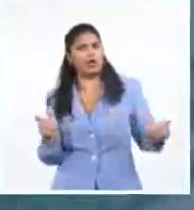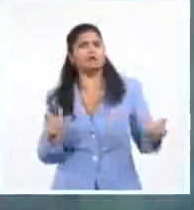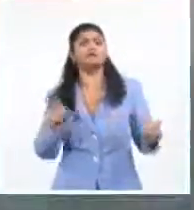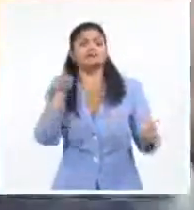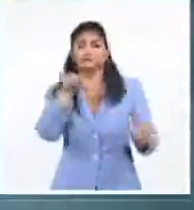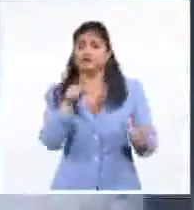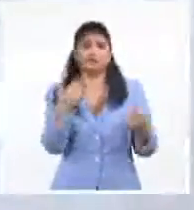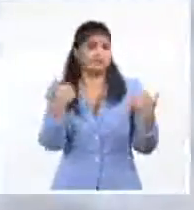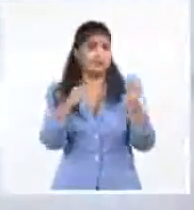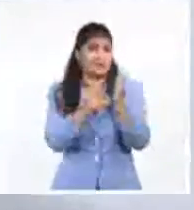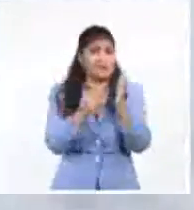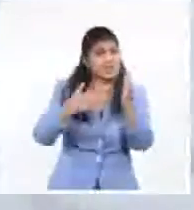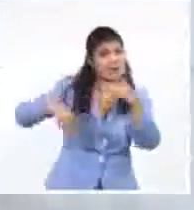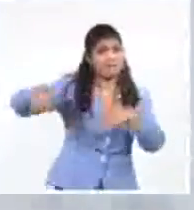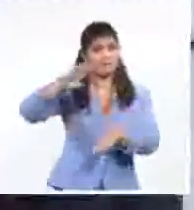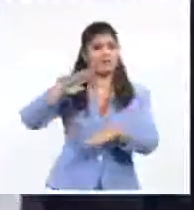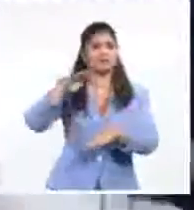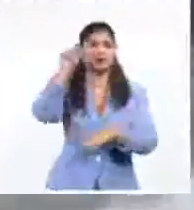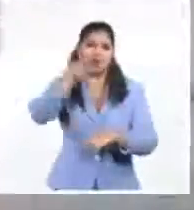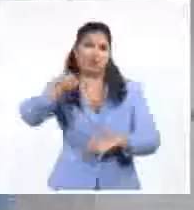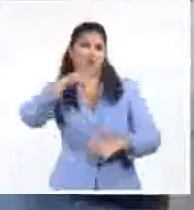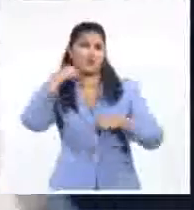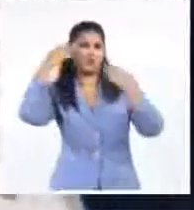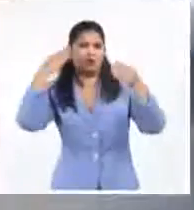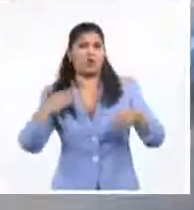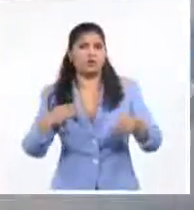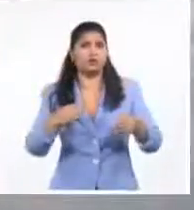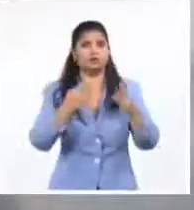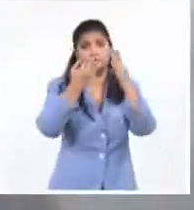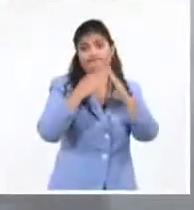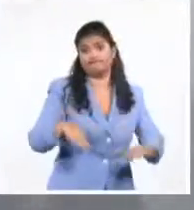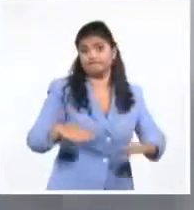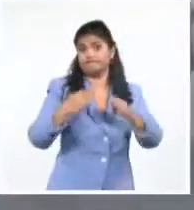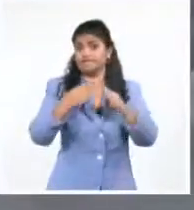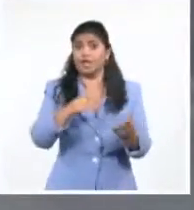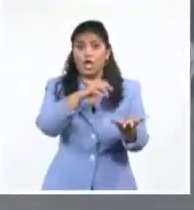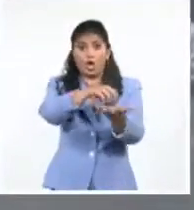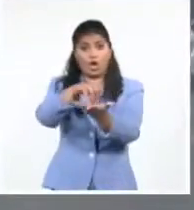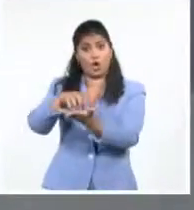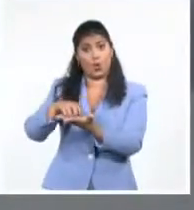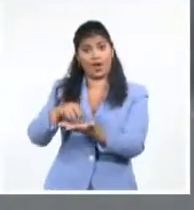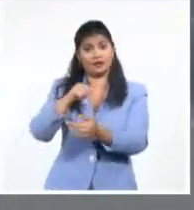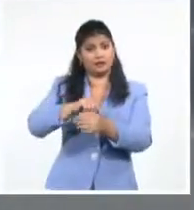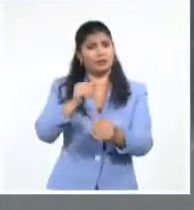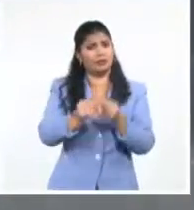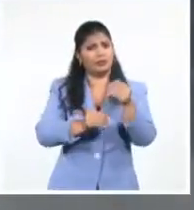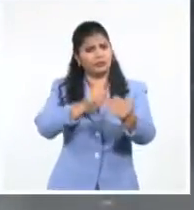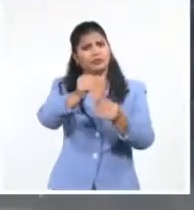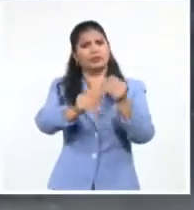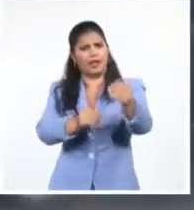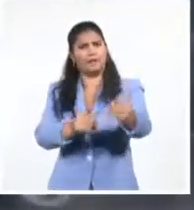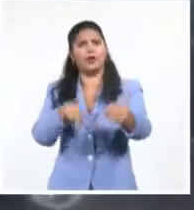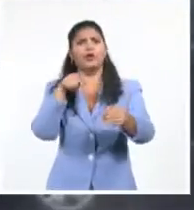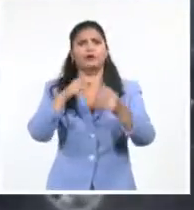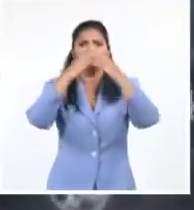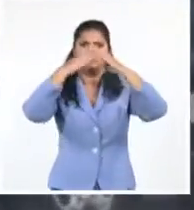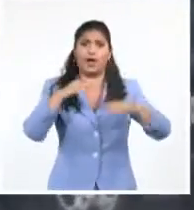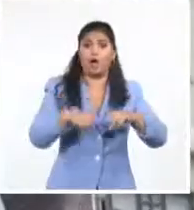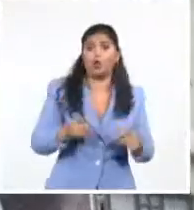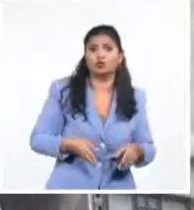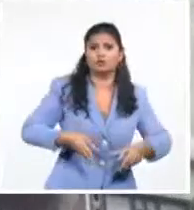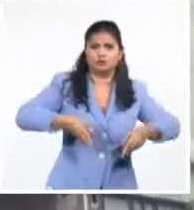de miles. De los destrozos aún ni hablar. Baste decir que bastante tiempo después del terremoto se desplomó un